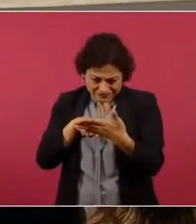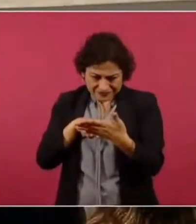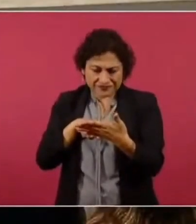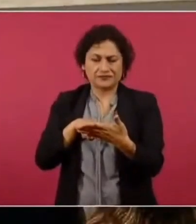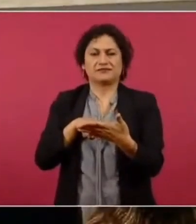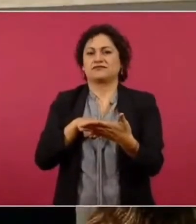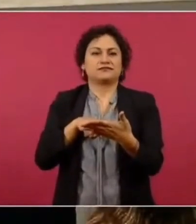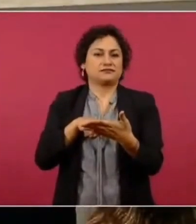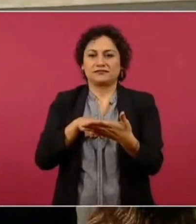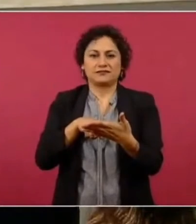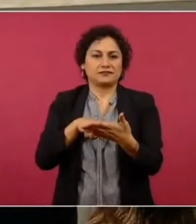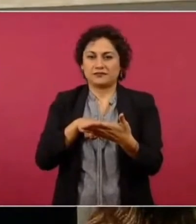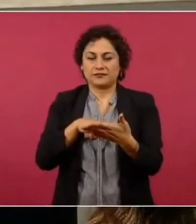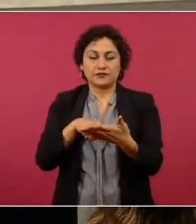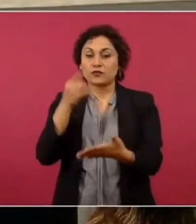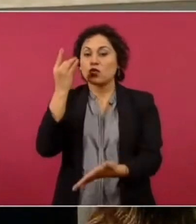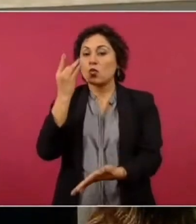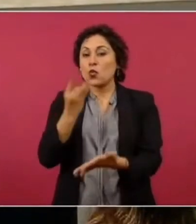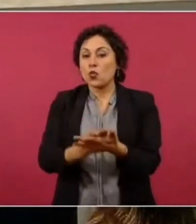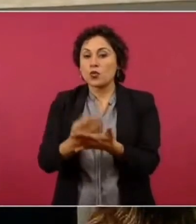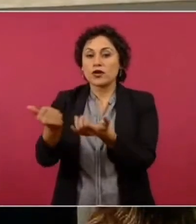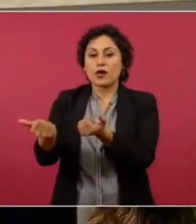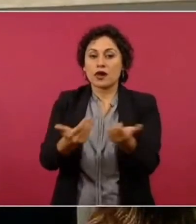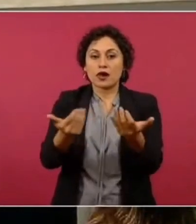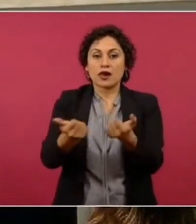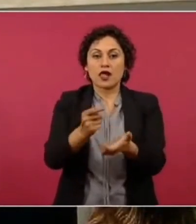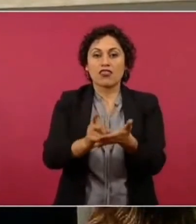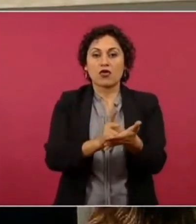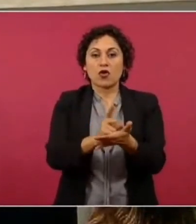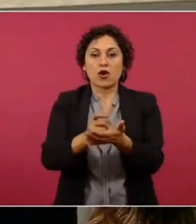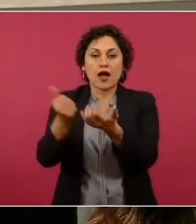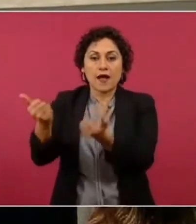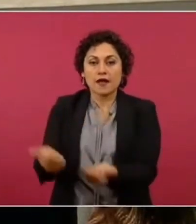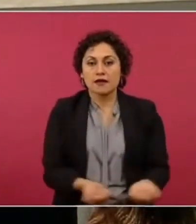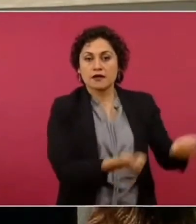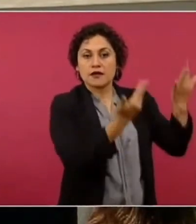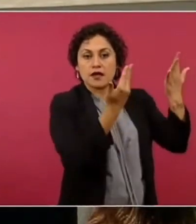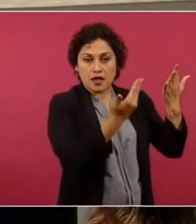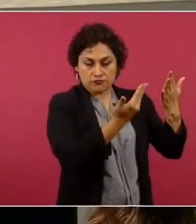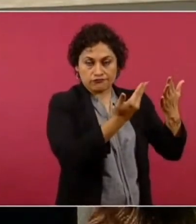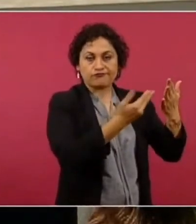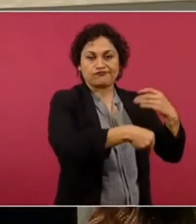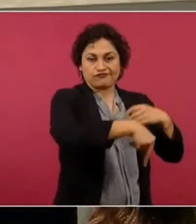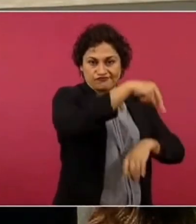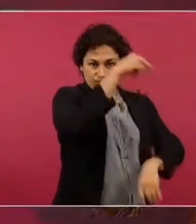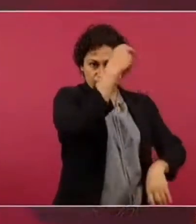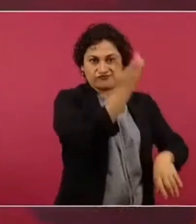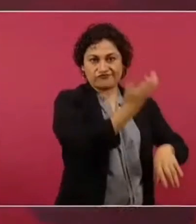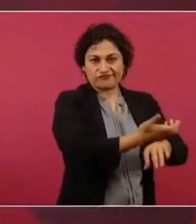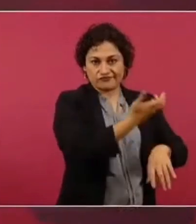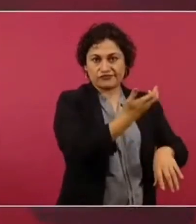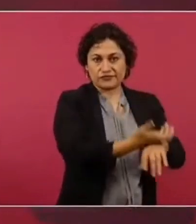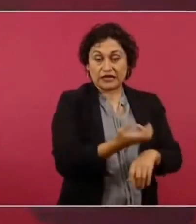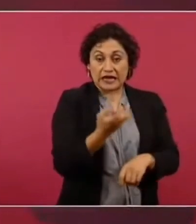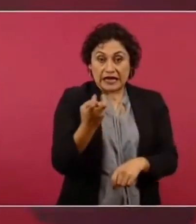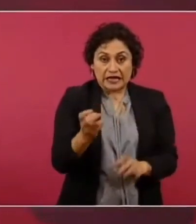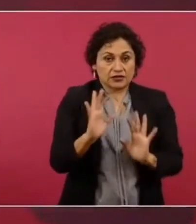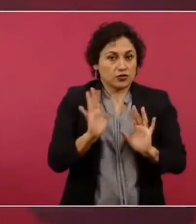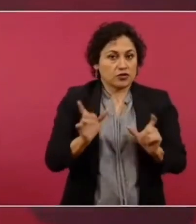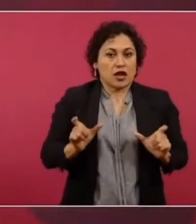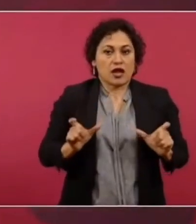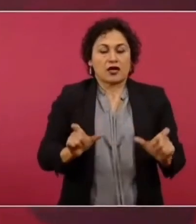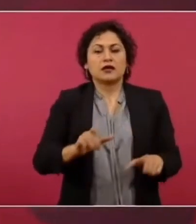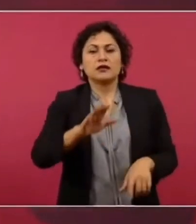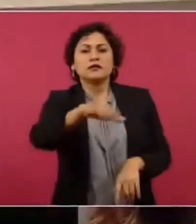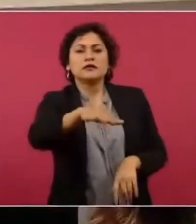droga y llevarla al norte. Eso ya está controlado. ¿Cuántas empresas fueron